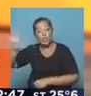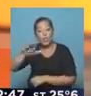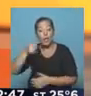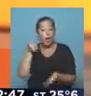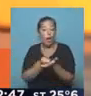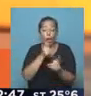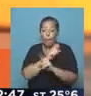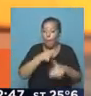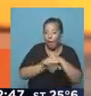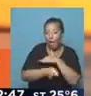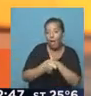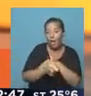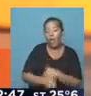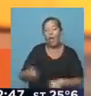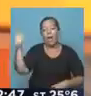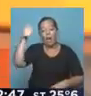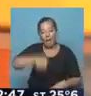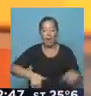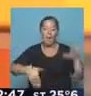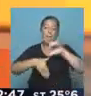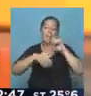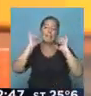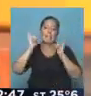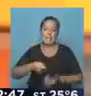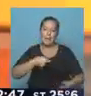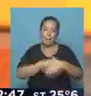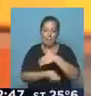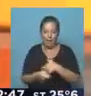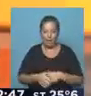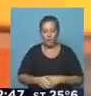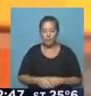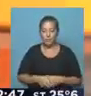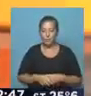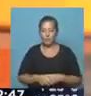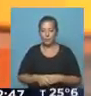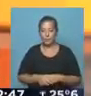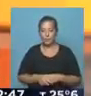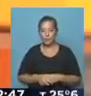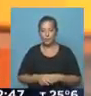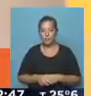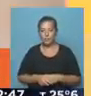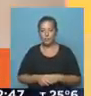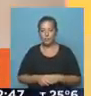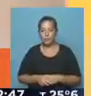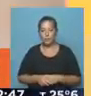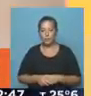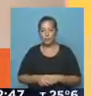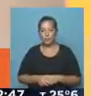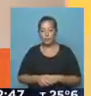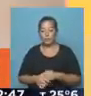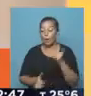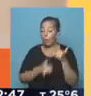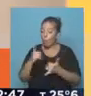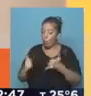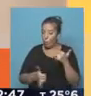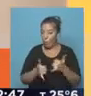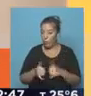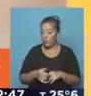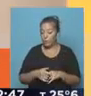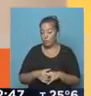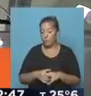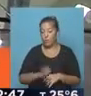pagan coimas llegan a América Latina hay un elemento y a la mesa en general cuento que que aparece en el